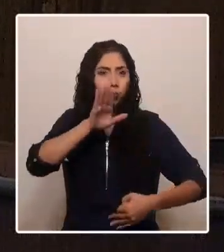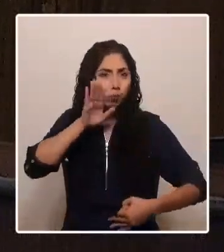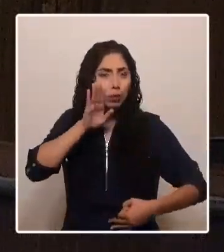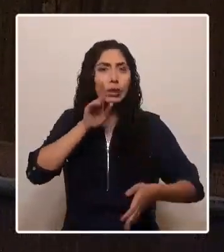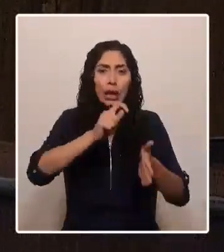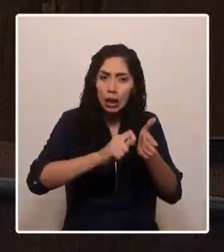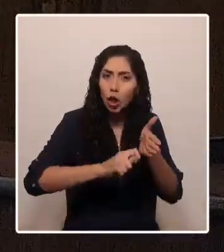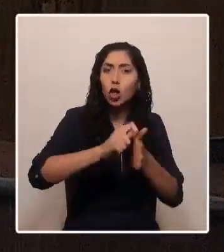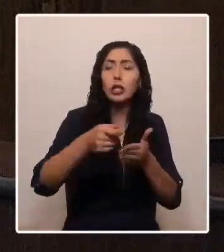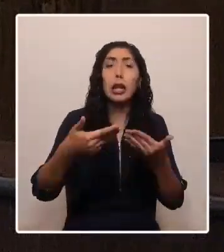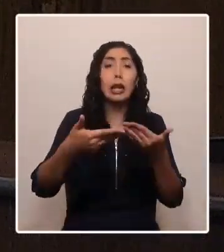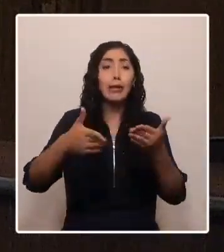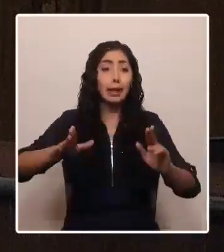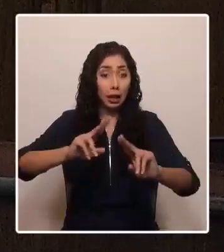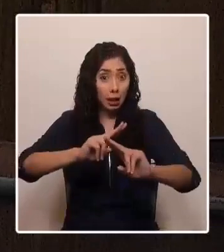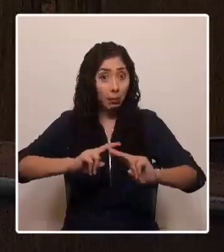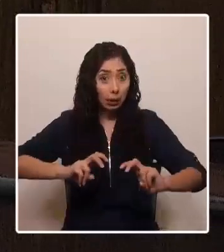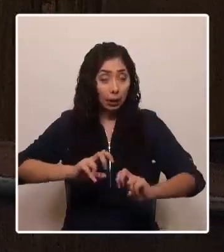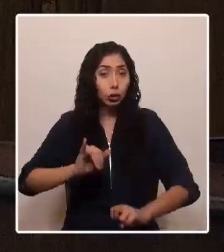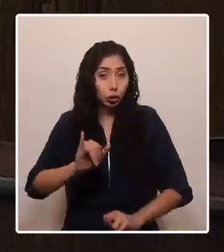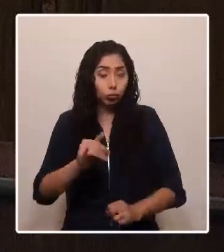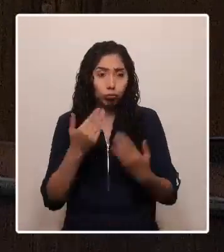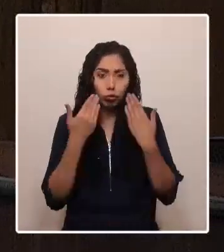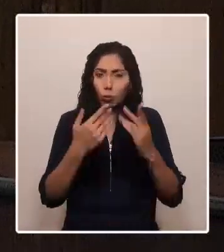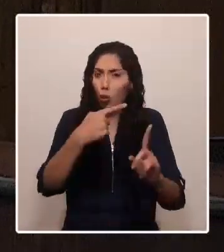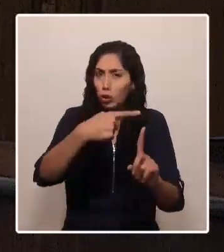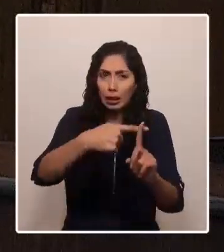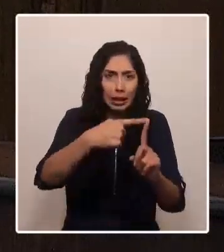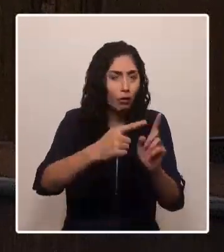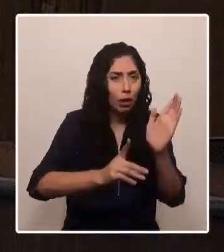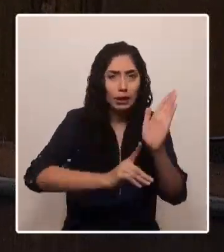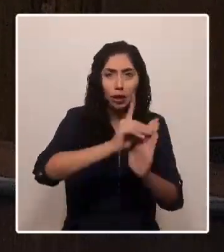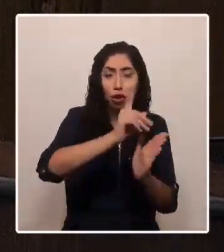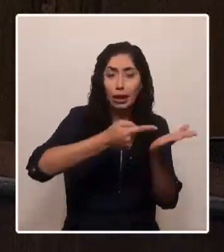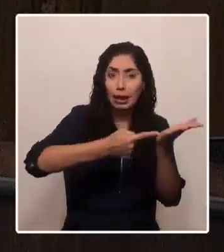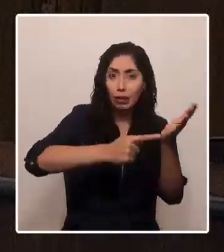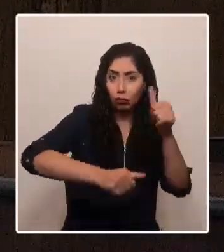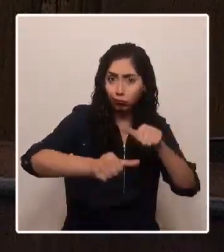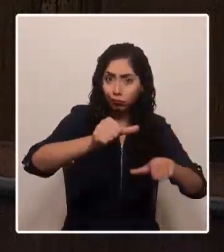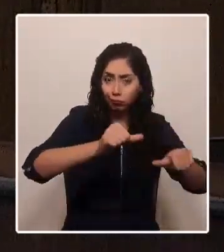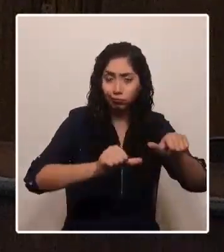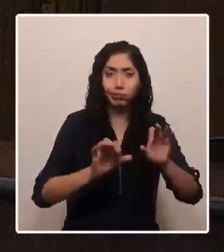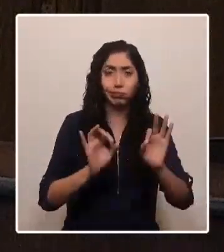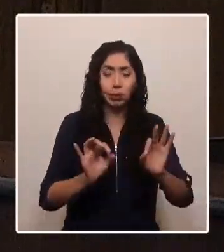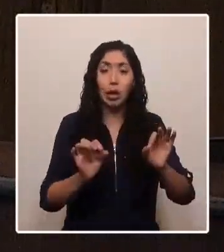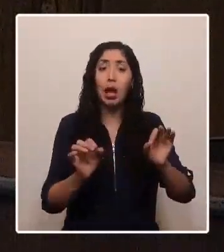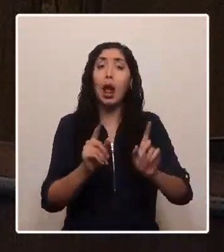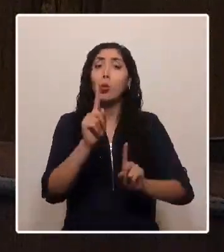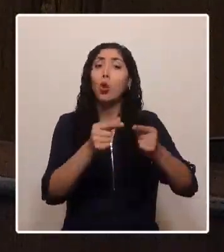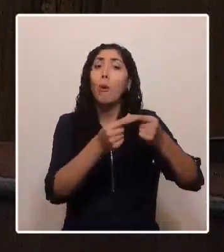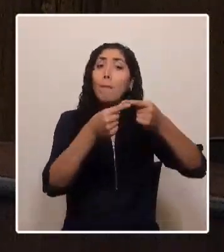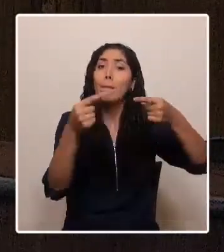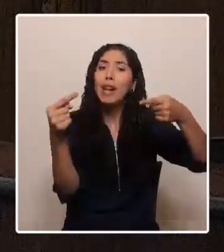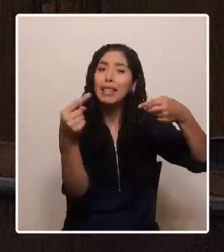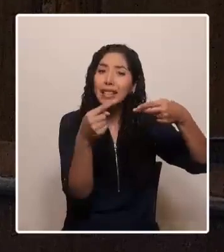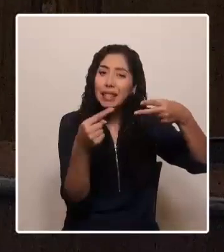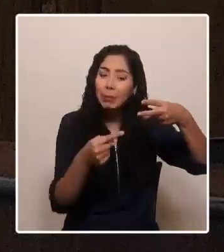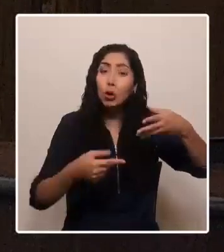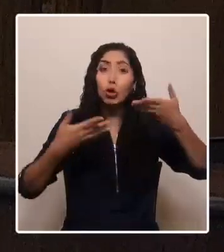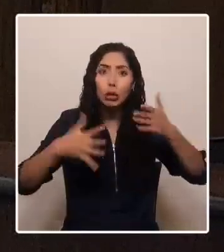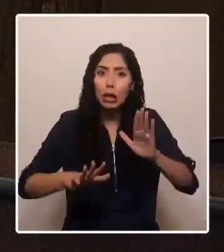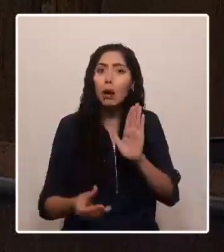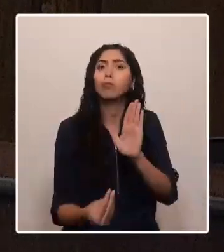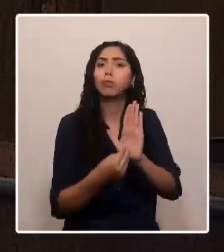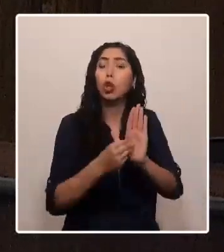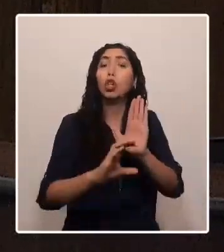de investigación y los beneficios del desarrollo científico y tecnológico. Algunos de estos principios ya se encuentran consagrados en las